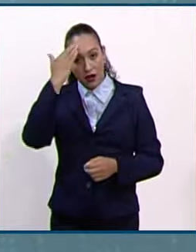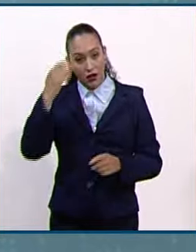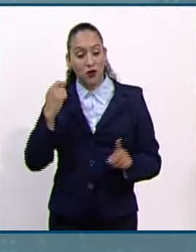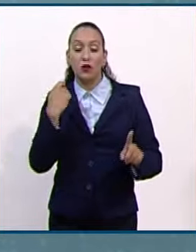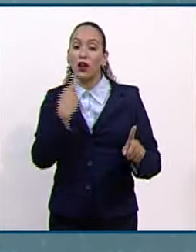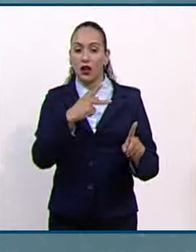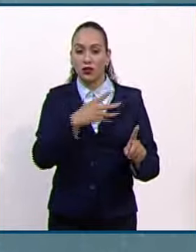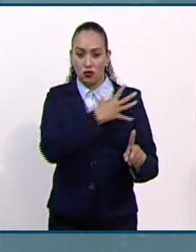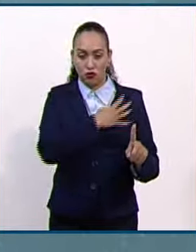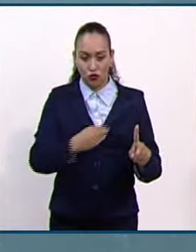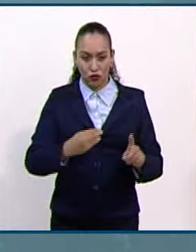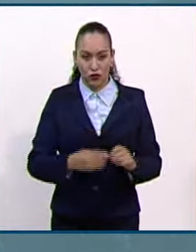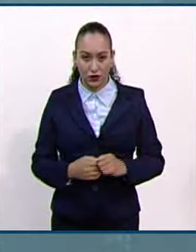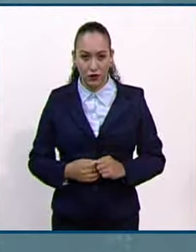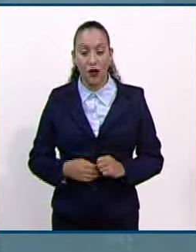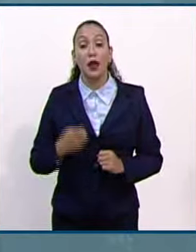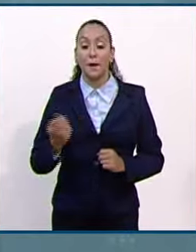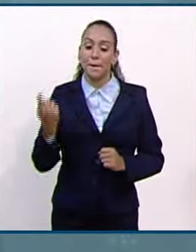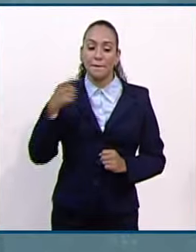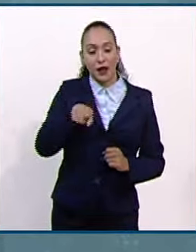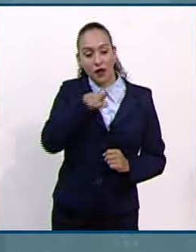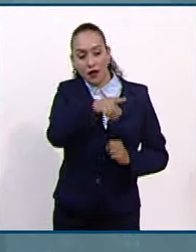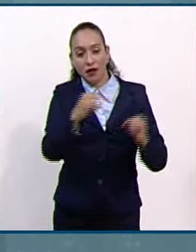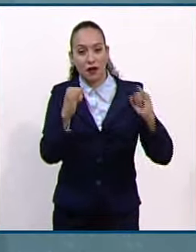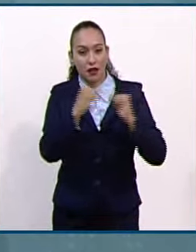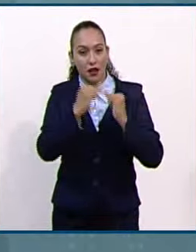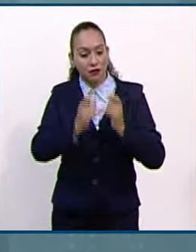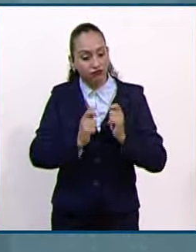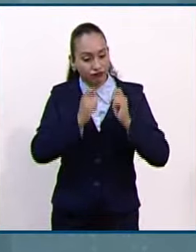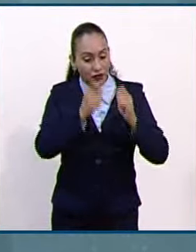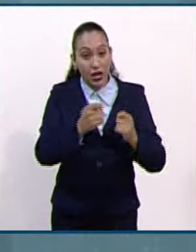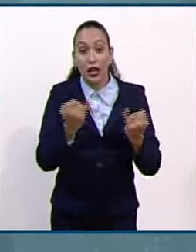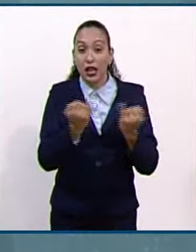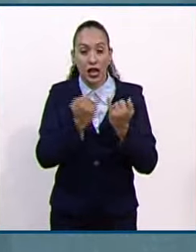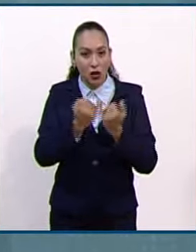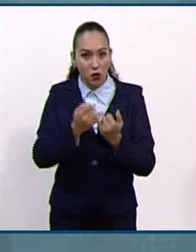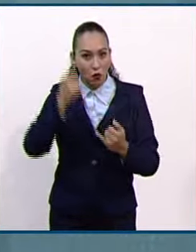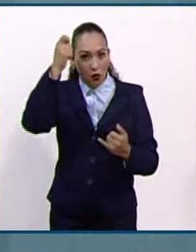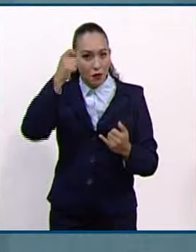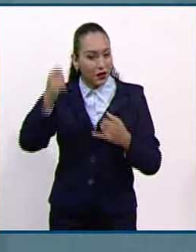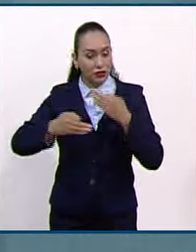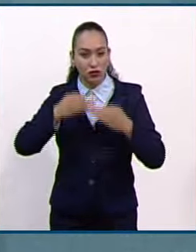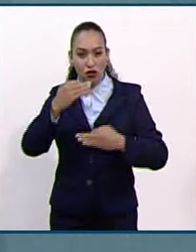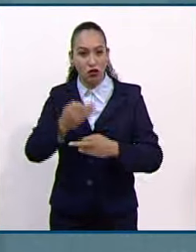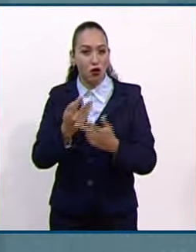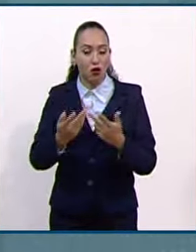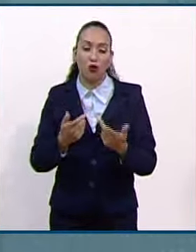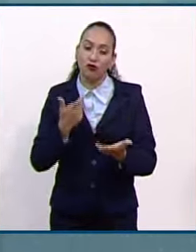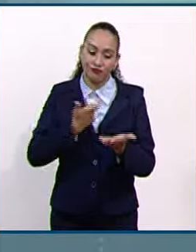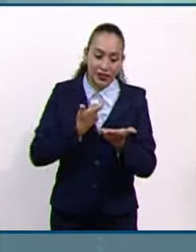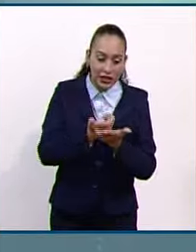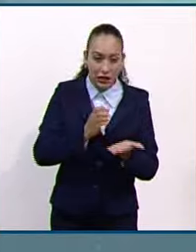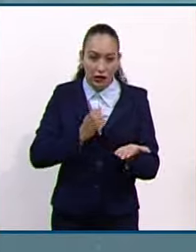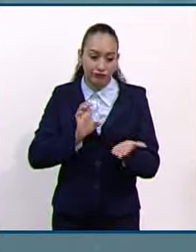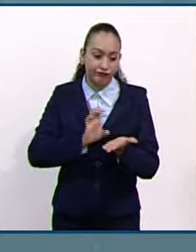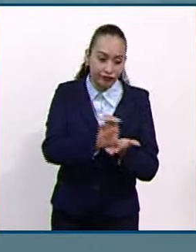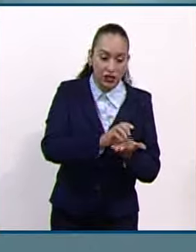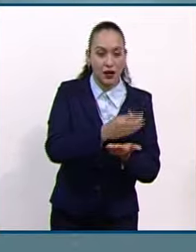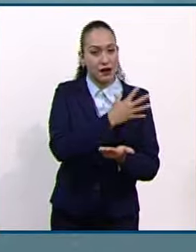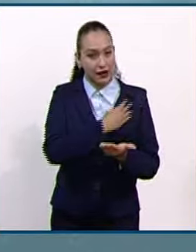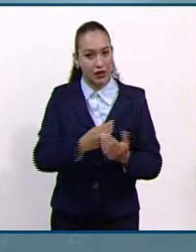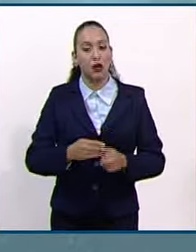hijo, por lo que le ordenó a dicha institución entregarle las prestaciones que reclamó y dio vista al Ministerio Público, ya que durante el